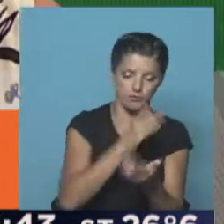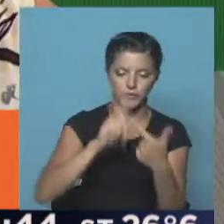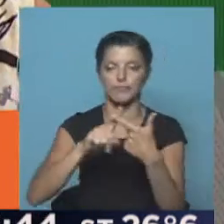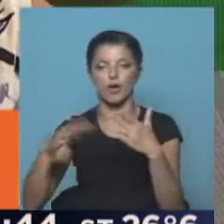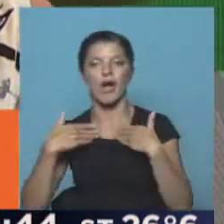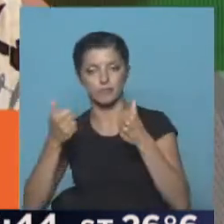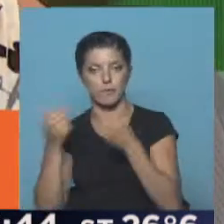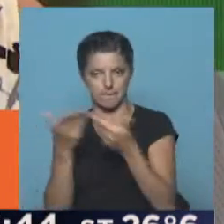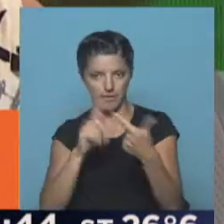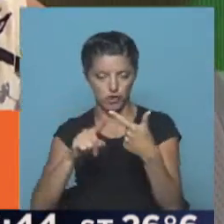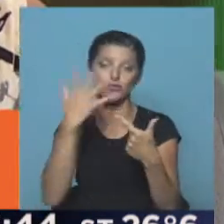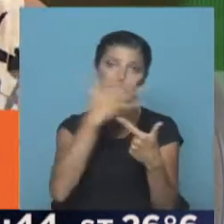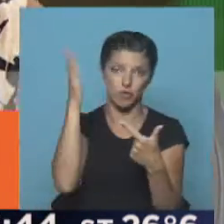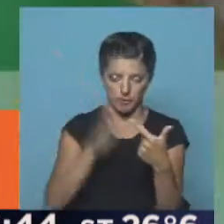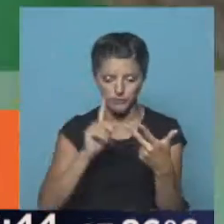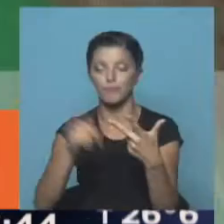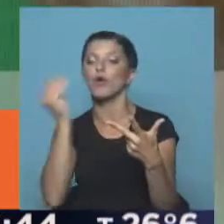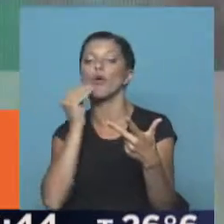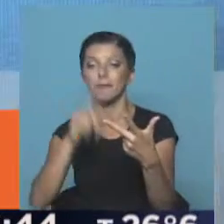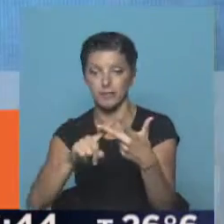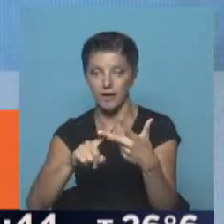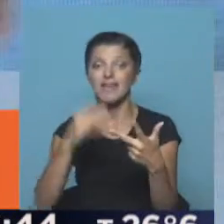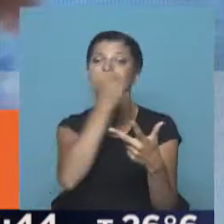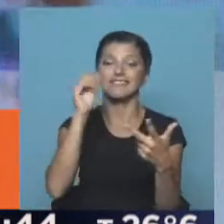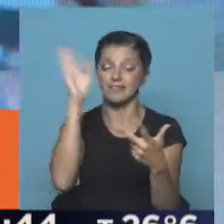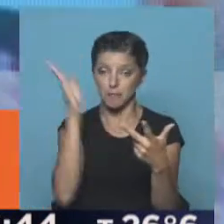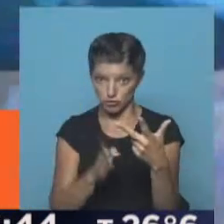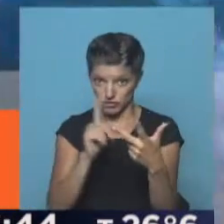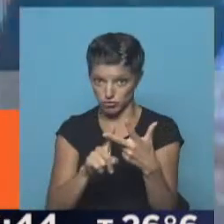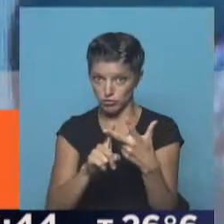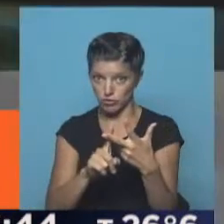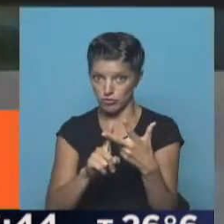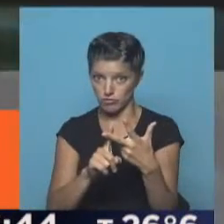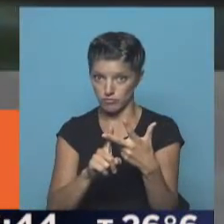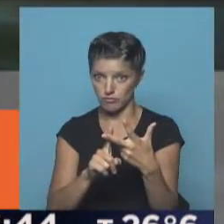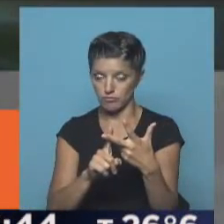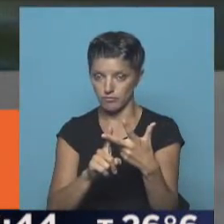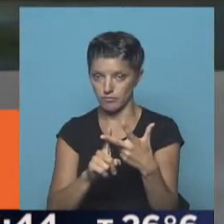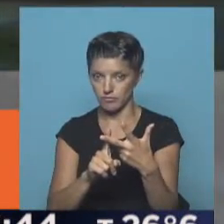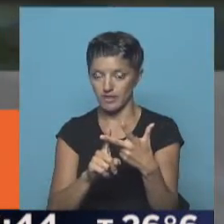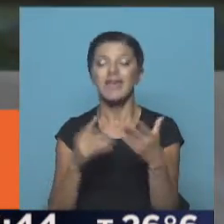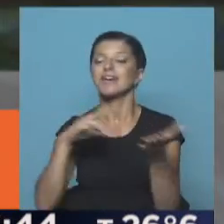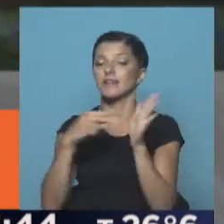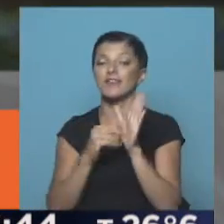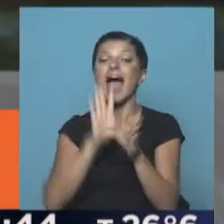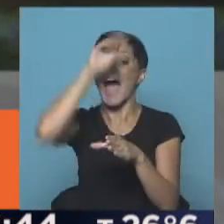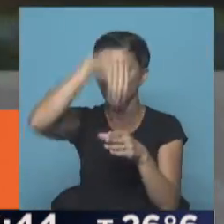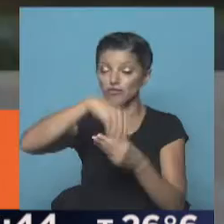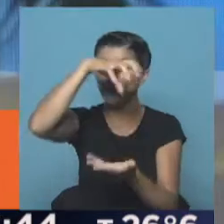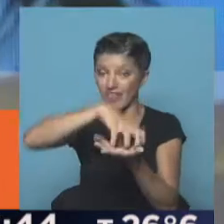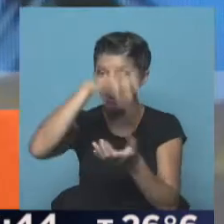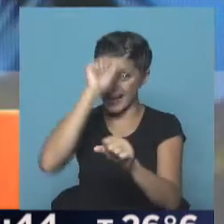médica, 55%, la comida, 60%. Es decir, se forman dentro de las cárceles mafias